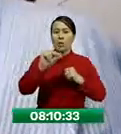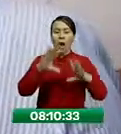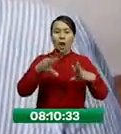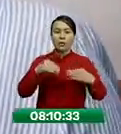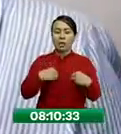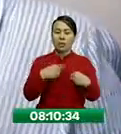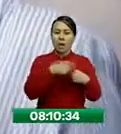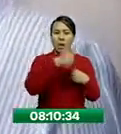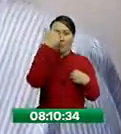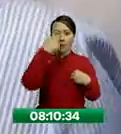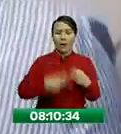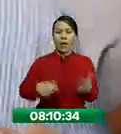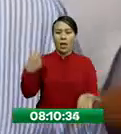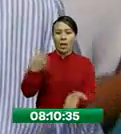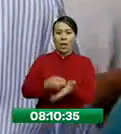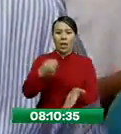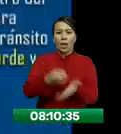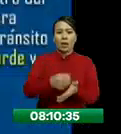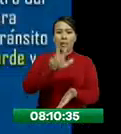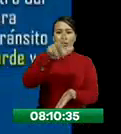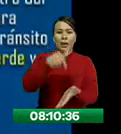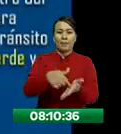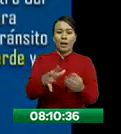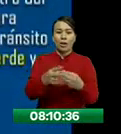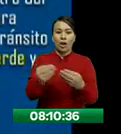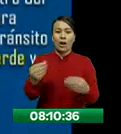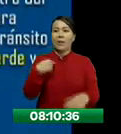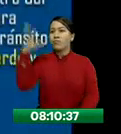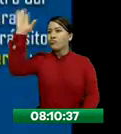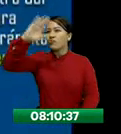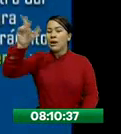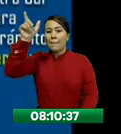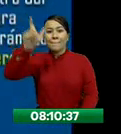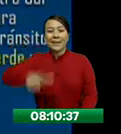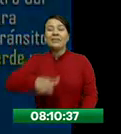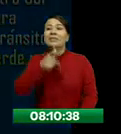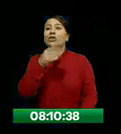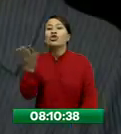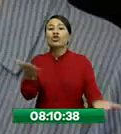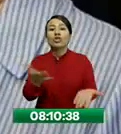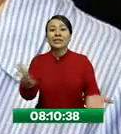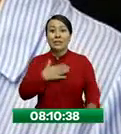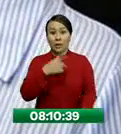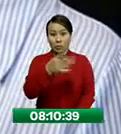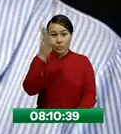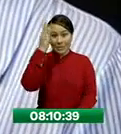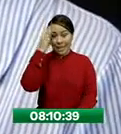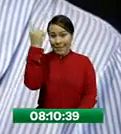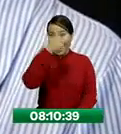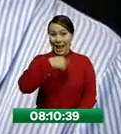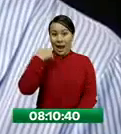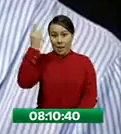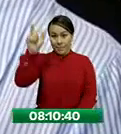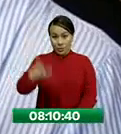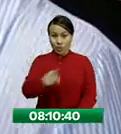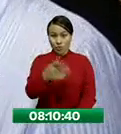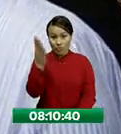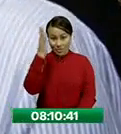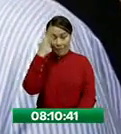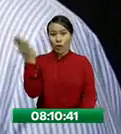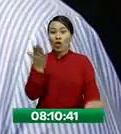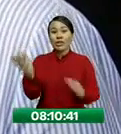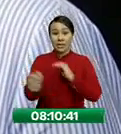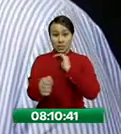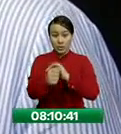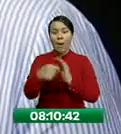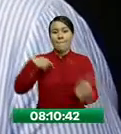una recompensa de $3,000 por dar información del conductor. No han respetado ni la ley ni la vida humana, serán sancionados